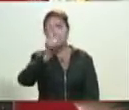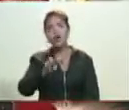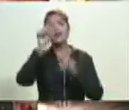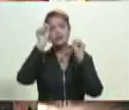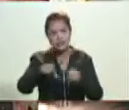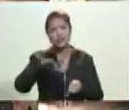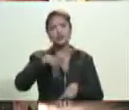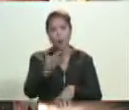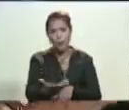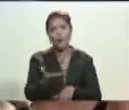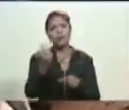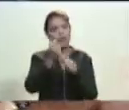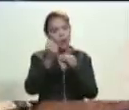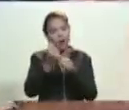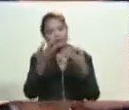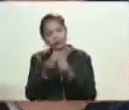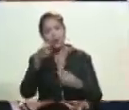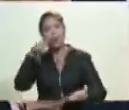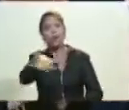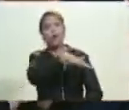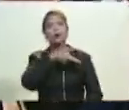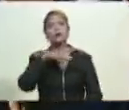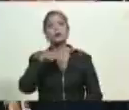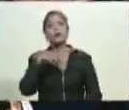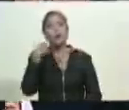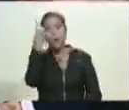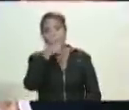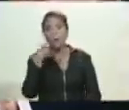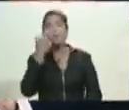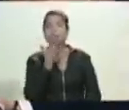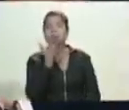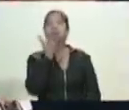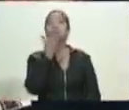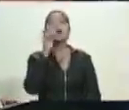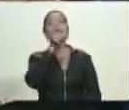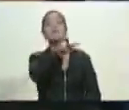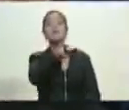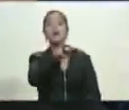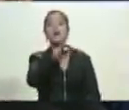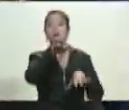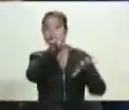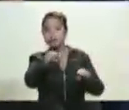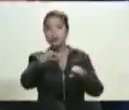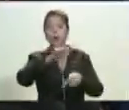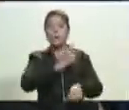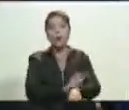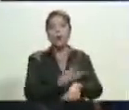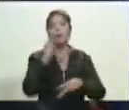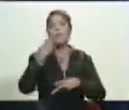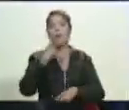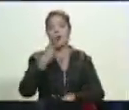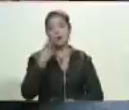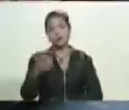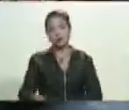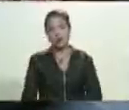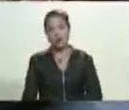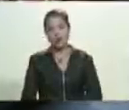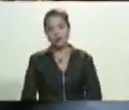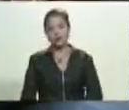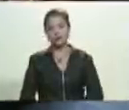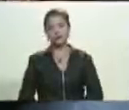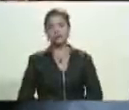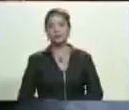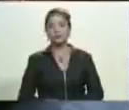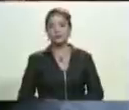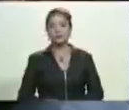puede gobernar desde el pueblo. Pueblo, levanta la cara y toma el poder político. Pueblo, levanta la